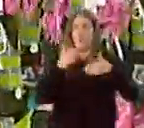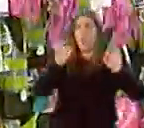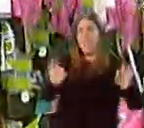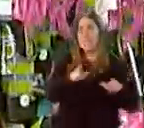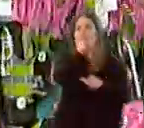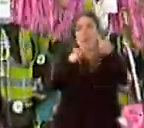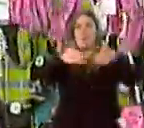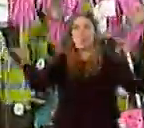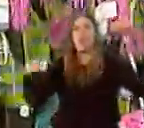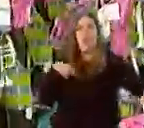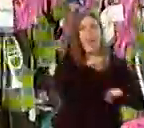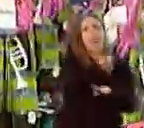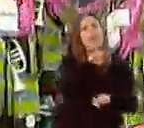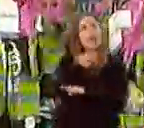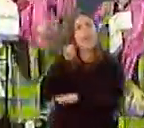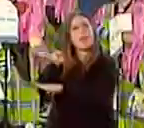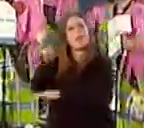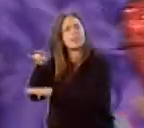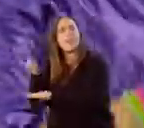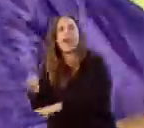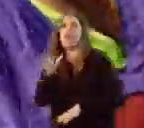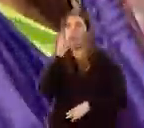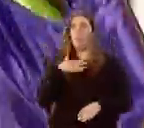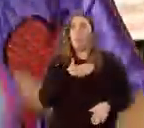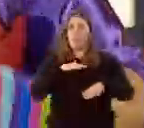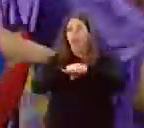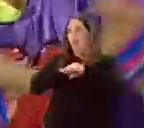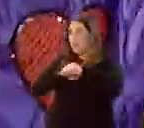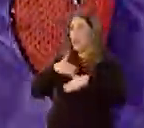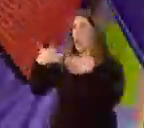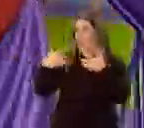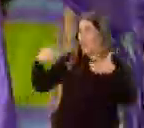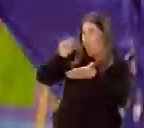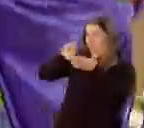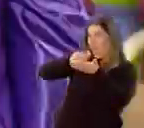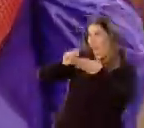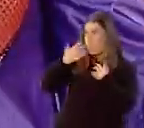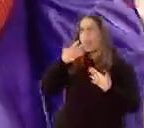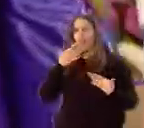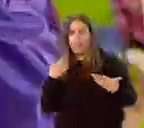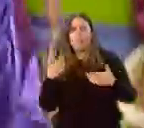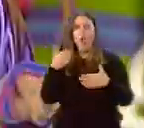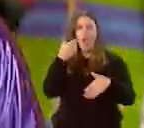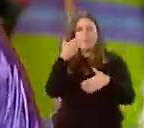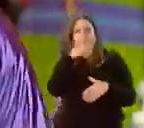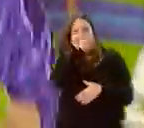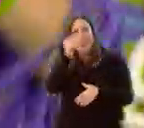población amigos que se tiren repertorios de favor se venden entre ellos sus canciones